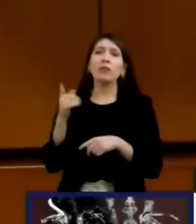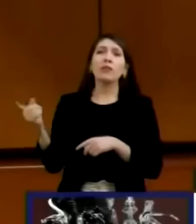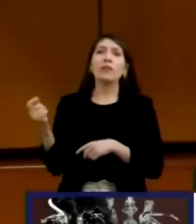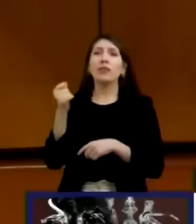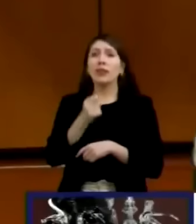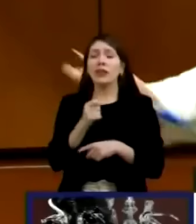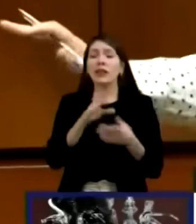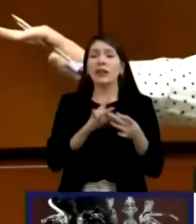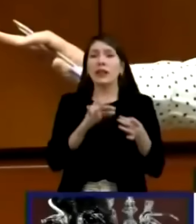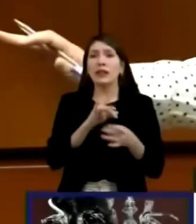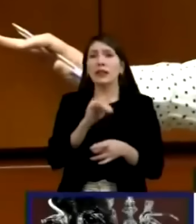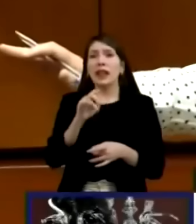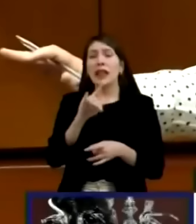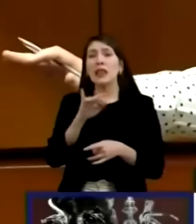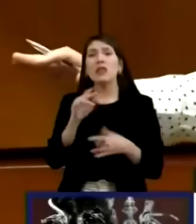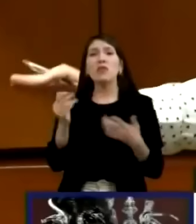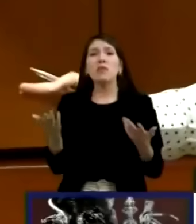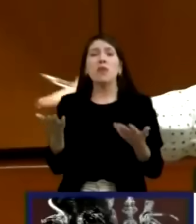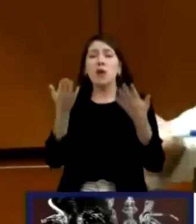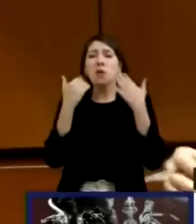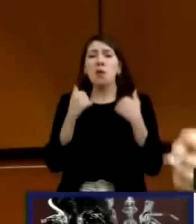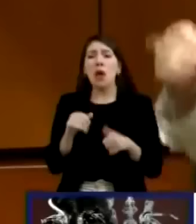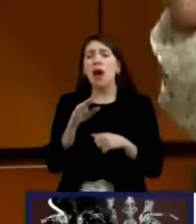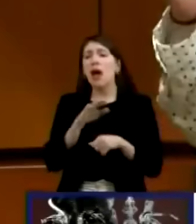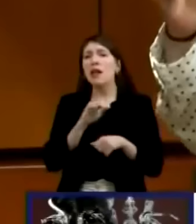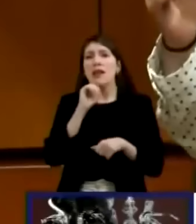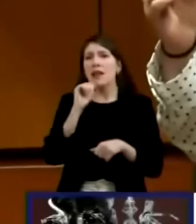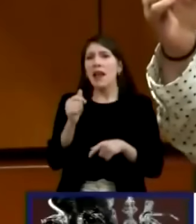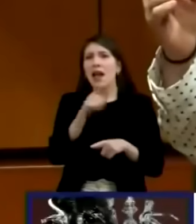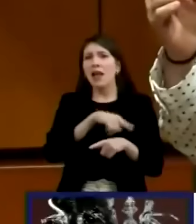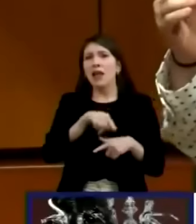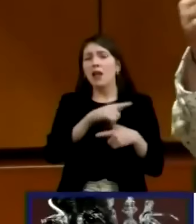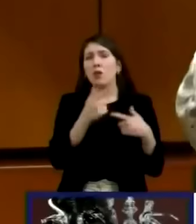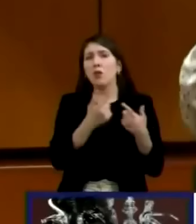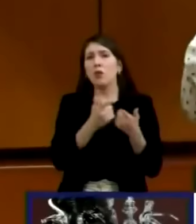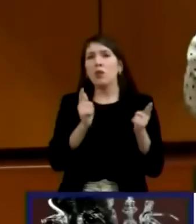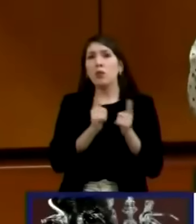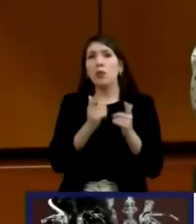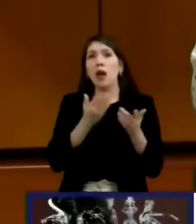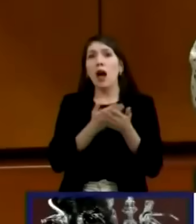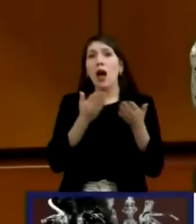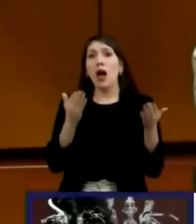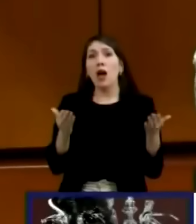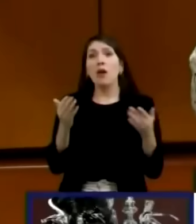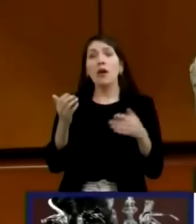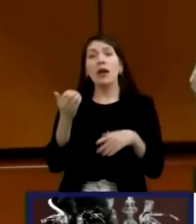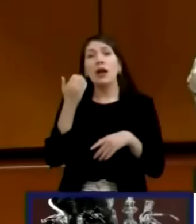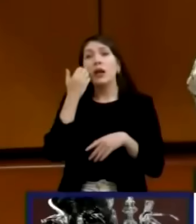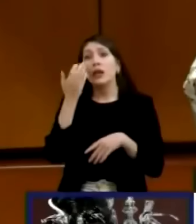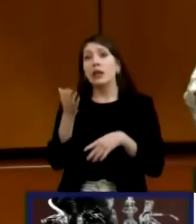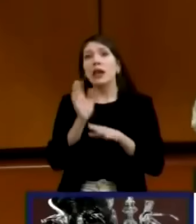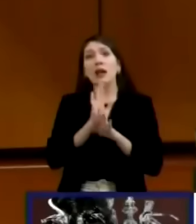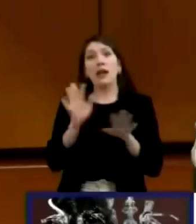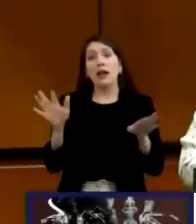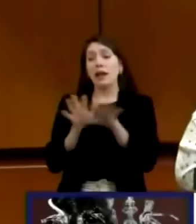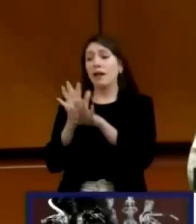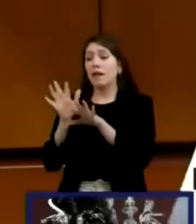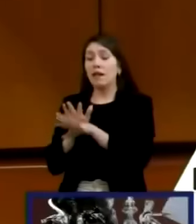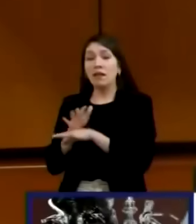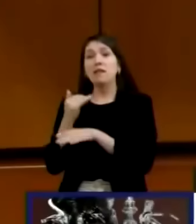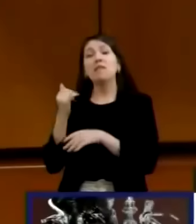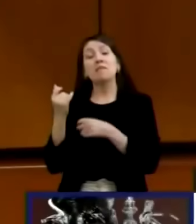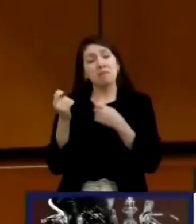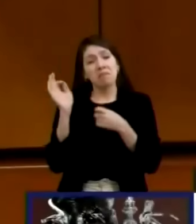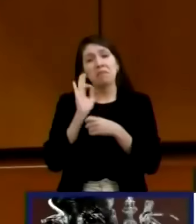queda absolutamente nada a la derecha y hoy quieren cambiar de voceros y probablemente van a desechar a algunos.